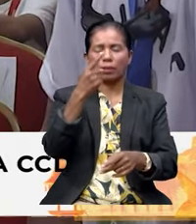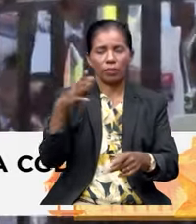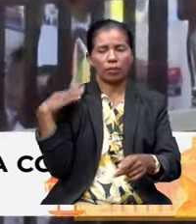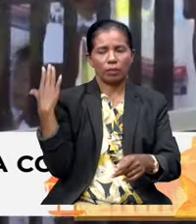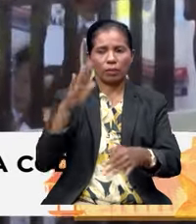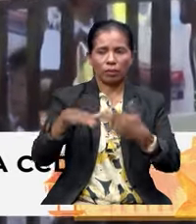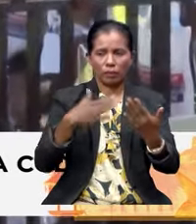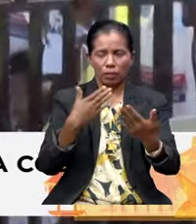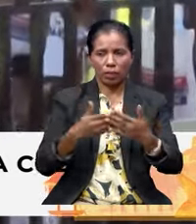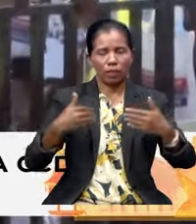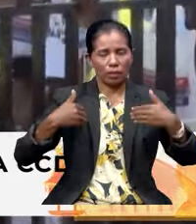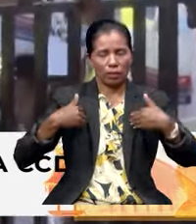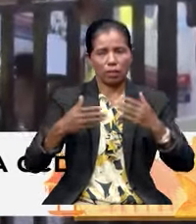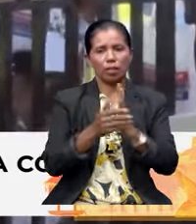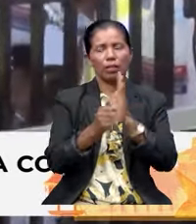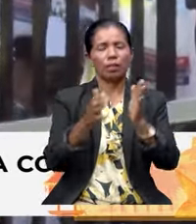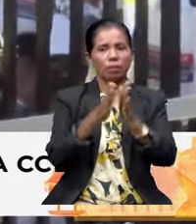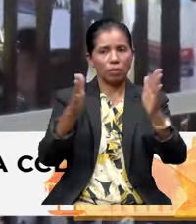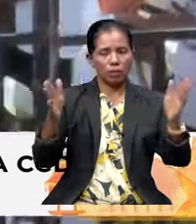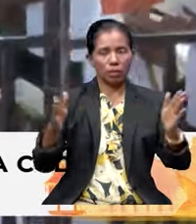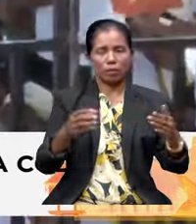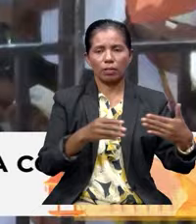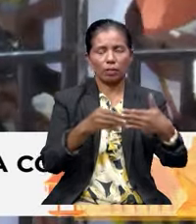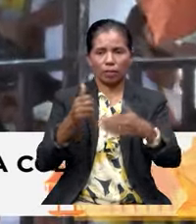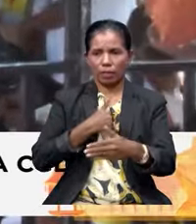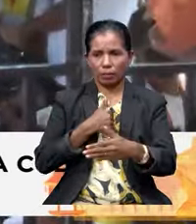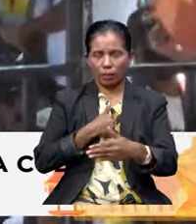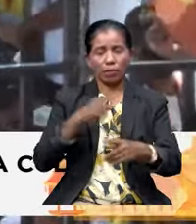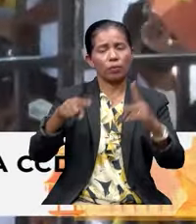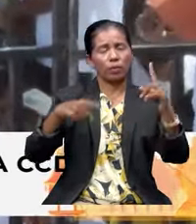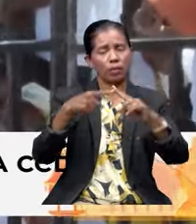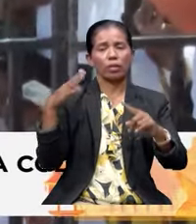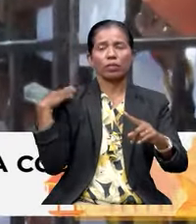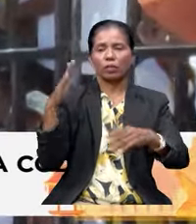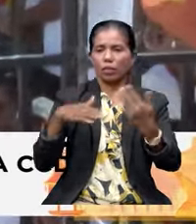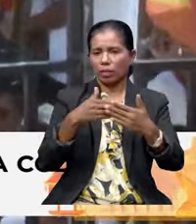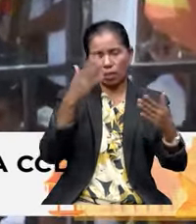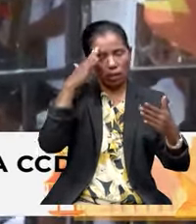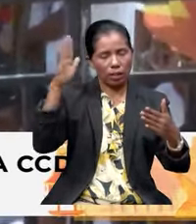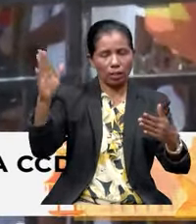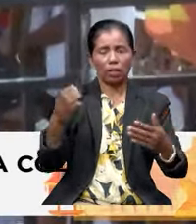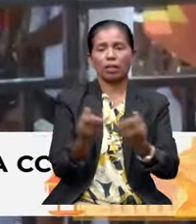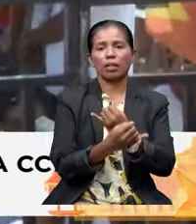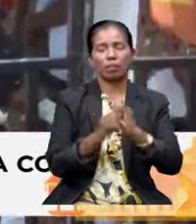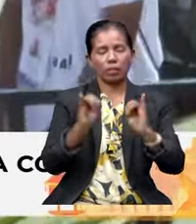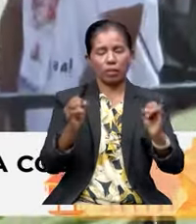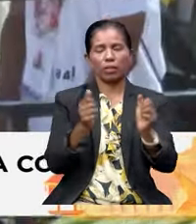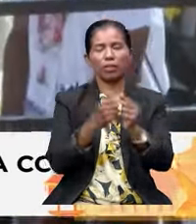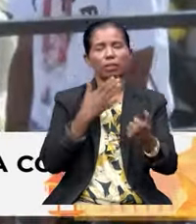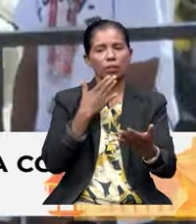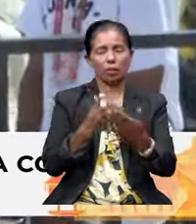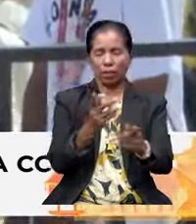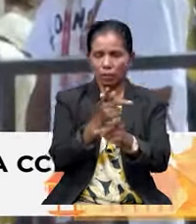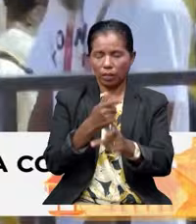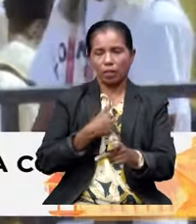Juventude Siramak e a capacidade nebebot ato organiza an. Tambane o enhira Joven Sirala atene ukun an hudiak no la cuidado